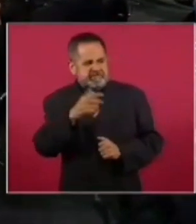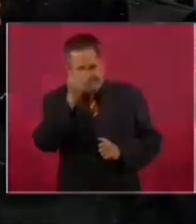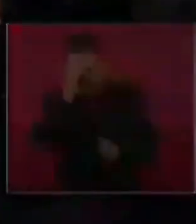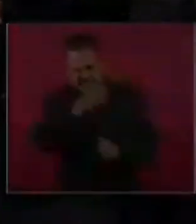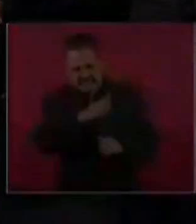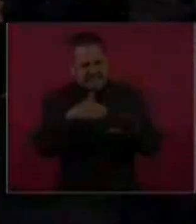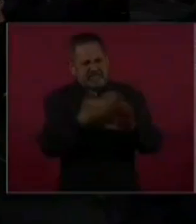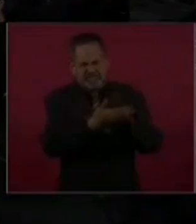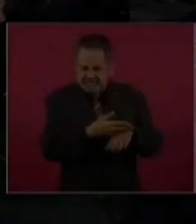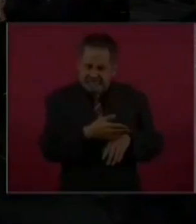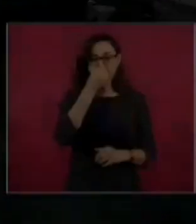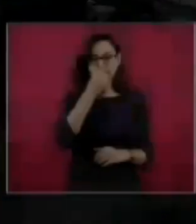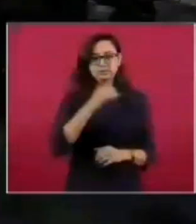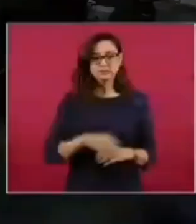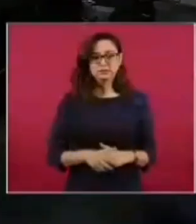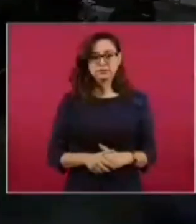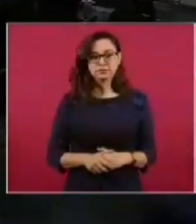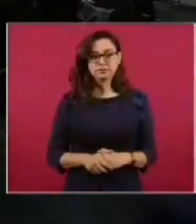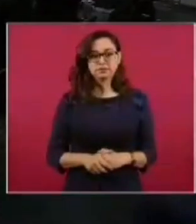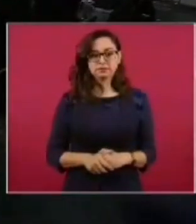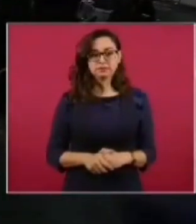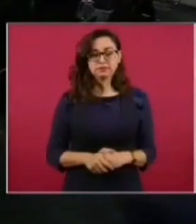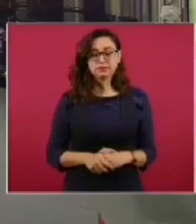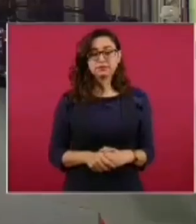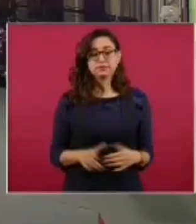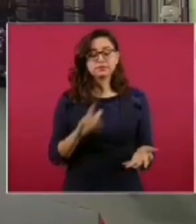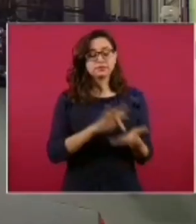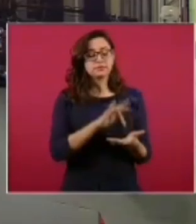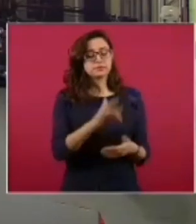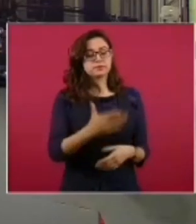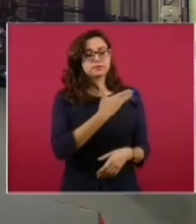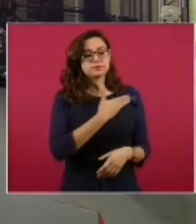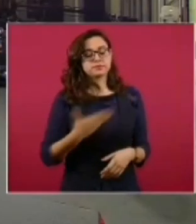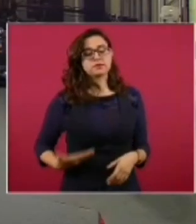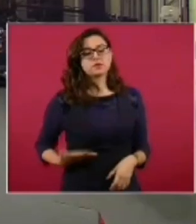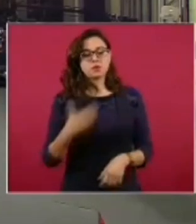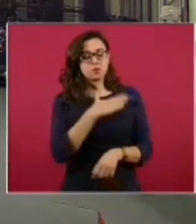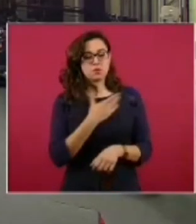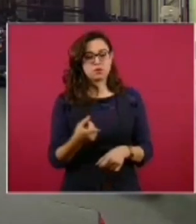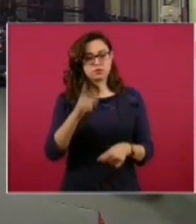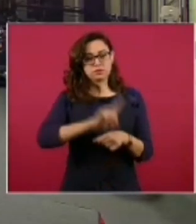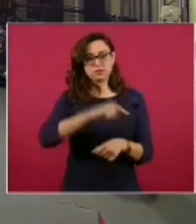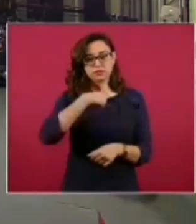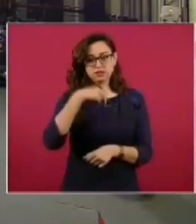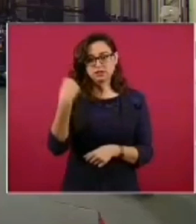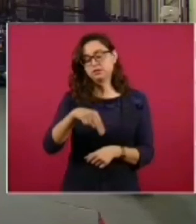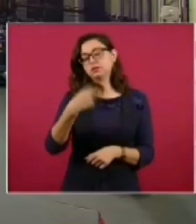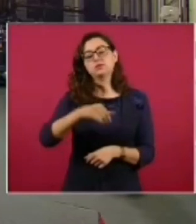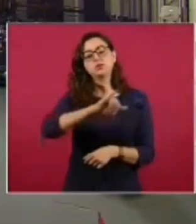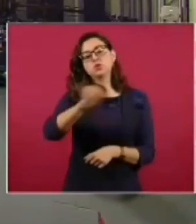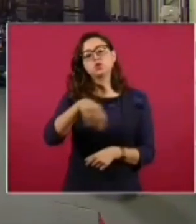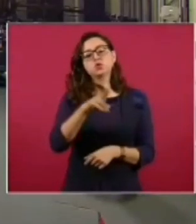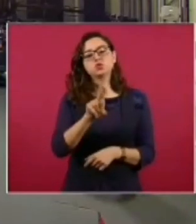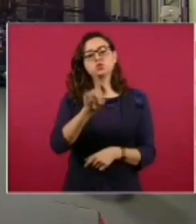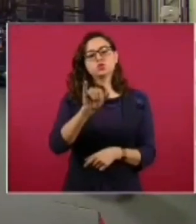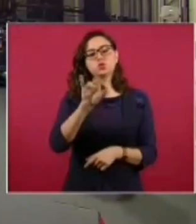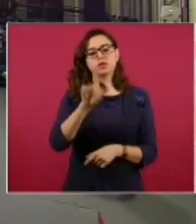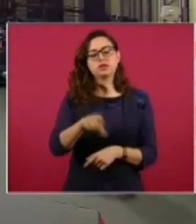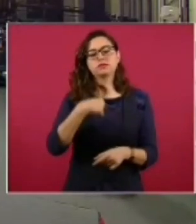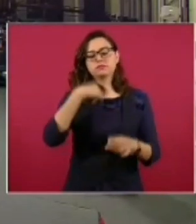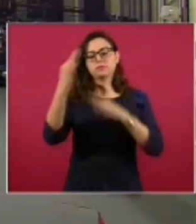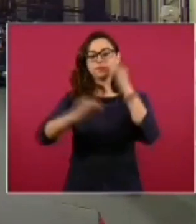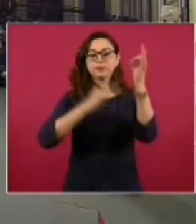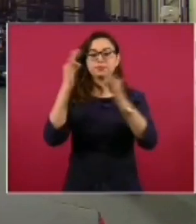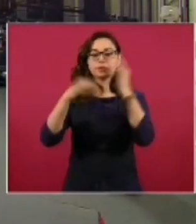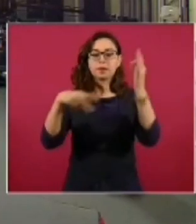perjudicar y luego. Gracias, presidente. Buenos días. Judith Sánchez Reyes, corresponsal de Imagen del Golfo de Veracruz.